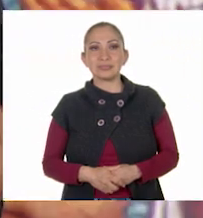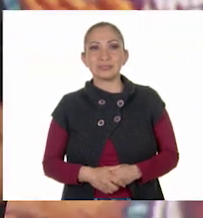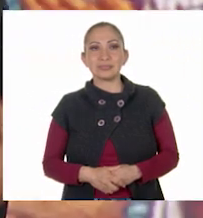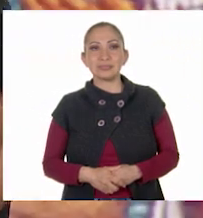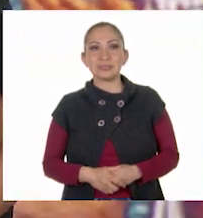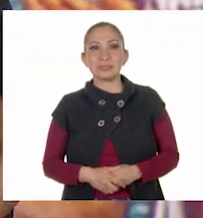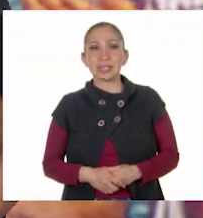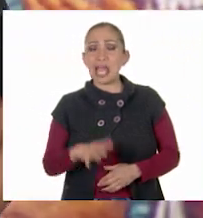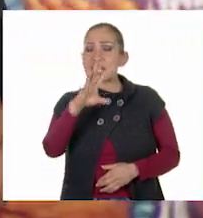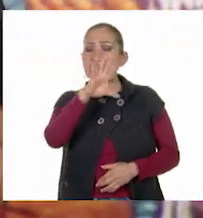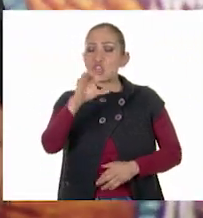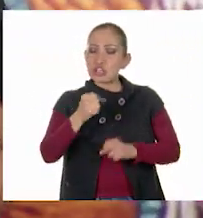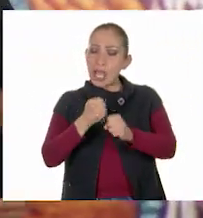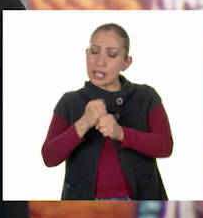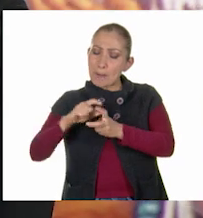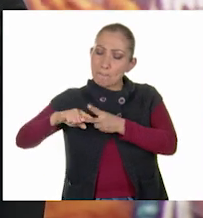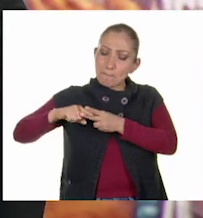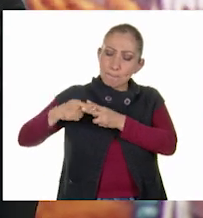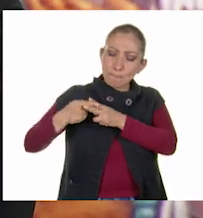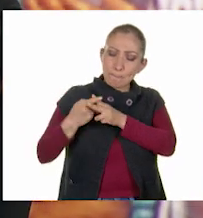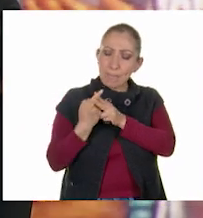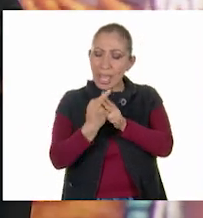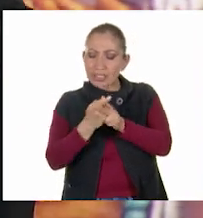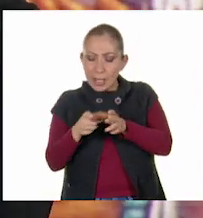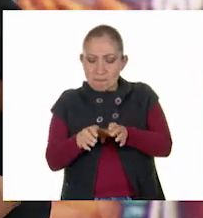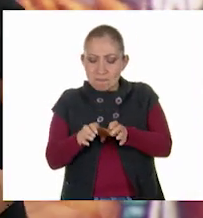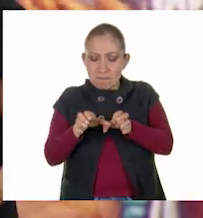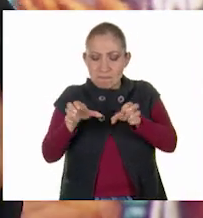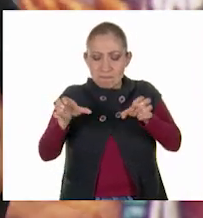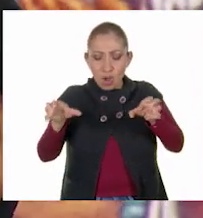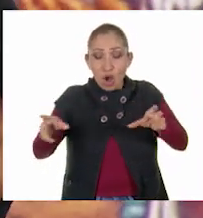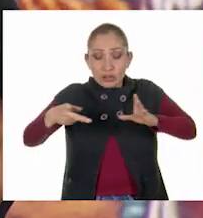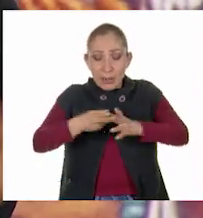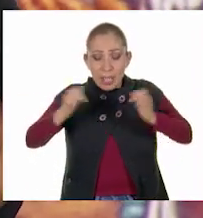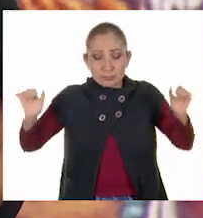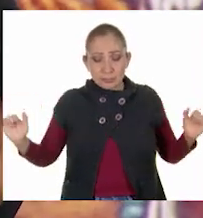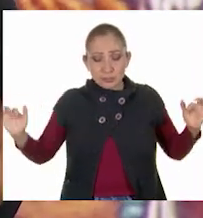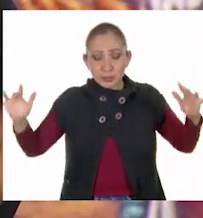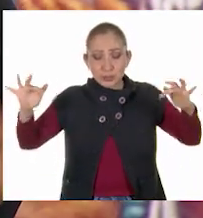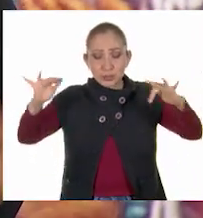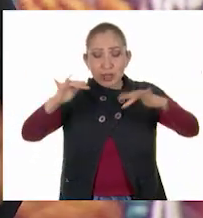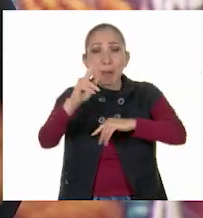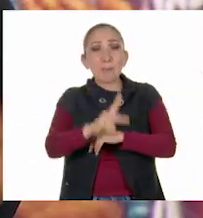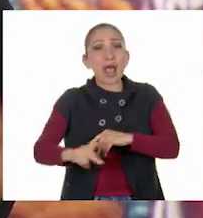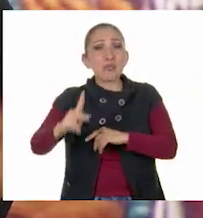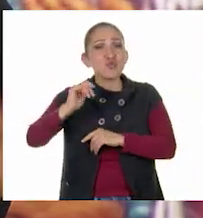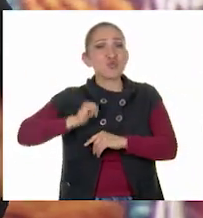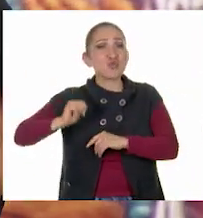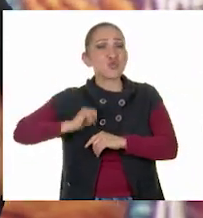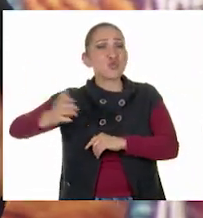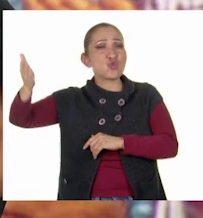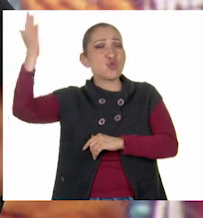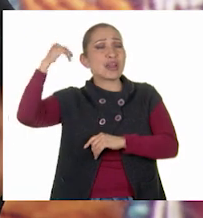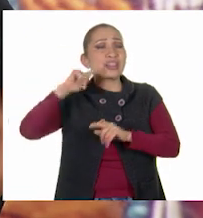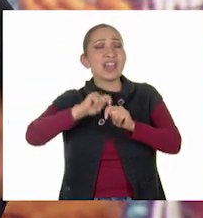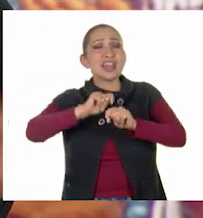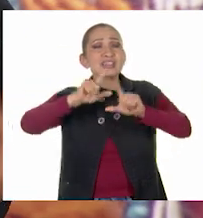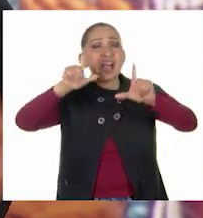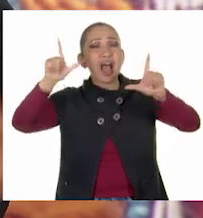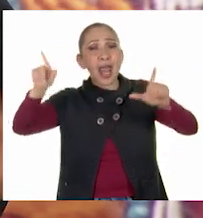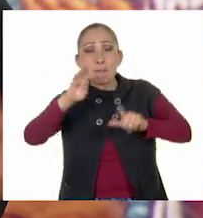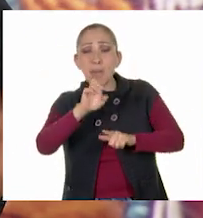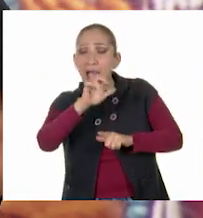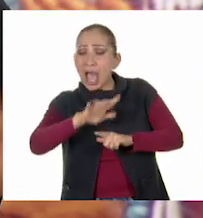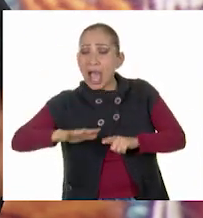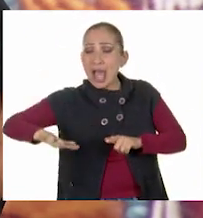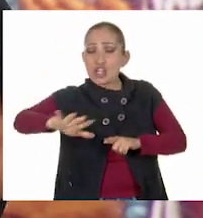A 500 años de haber sido divididos, nos volvemos a reencontrar los pueblos originarios de Tlaxcala, los barrios